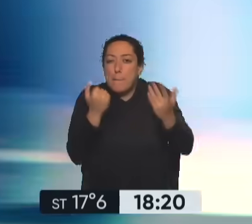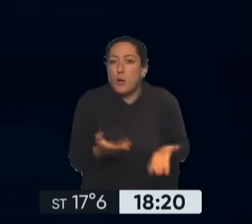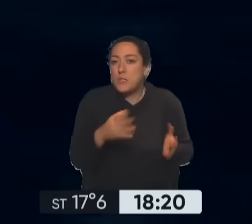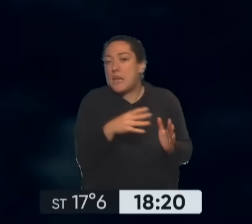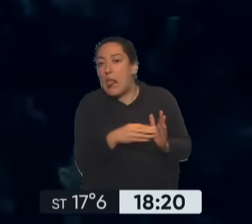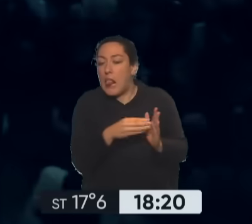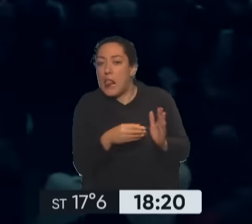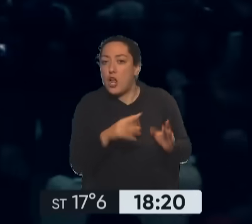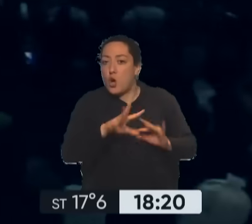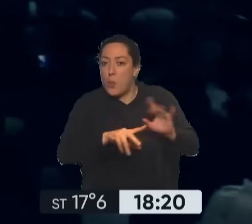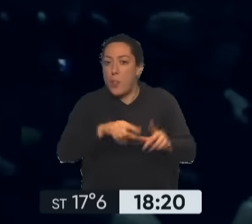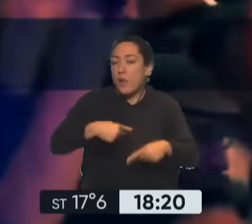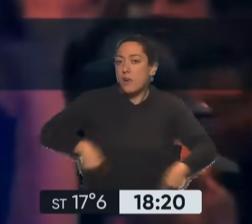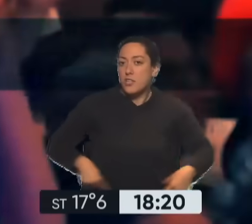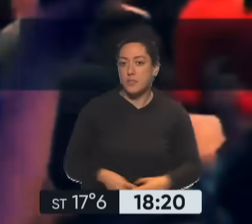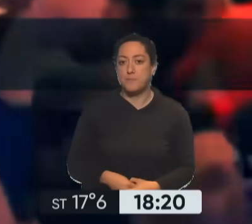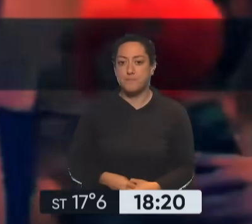Argentina.